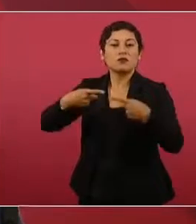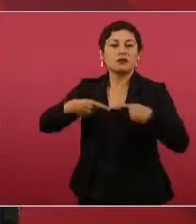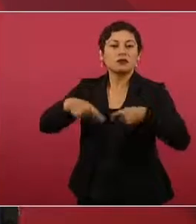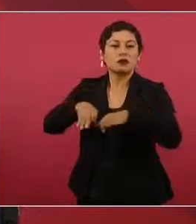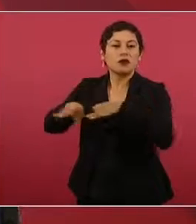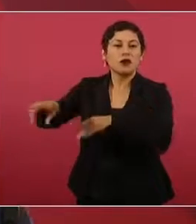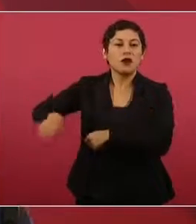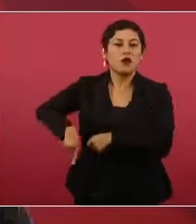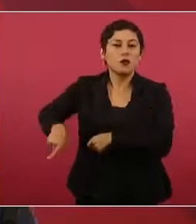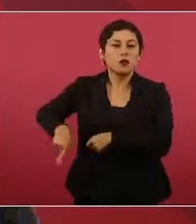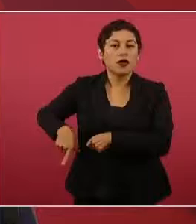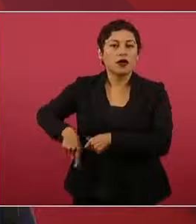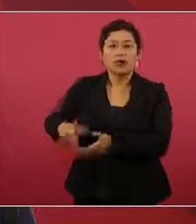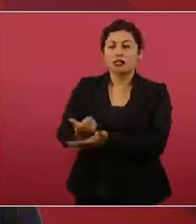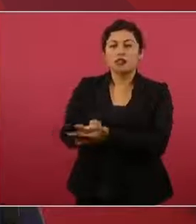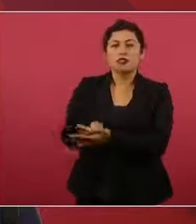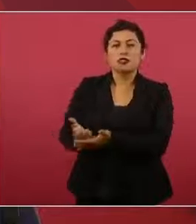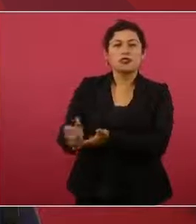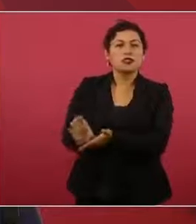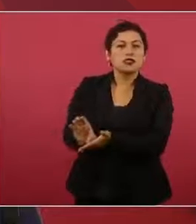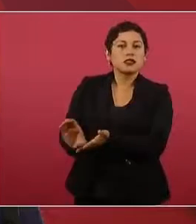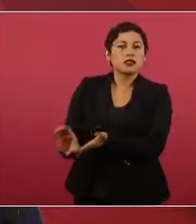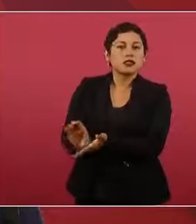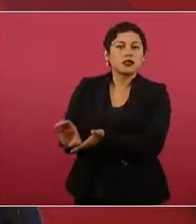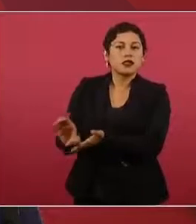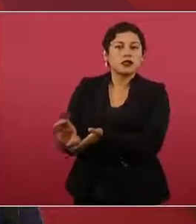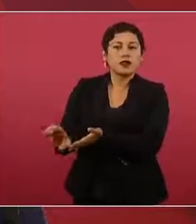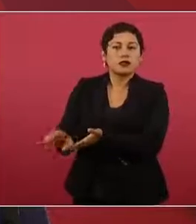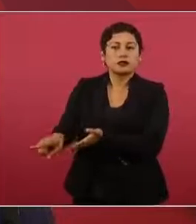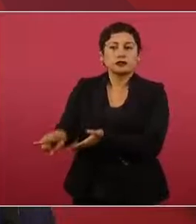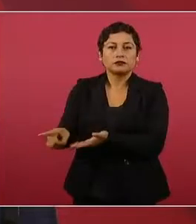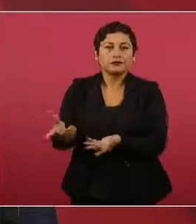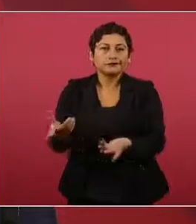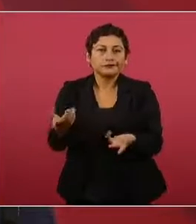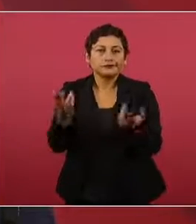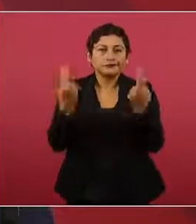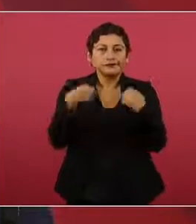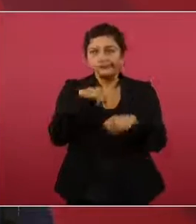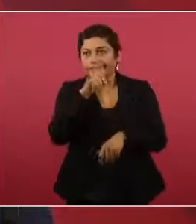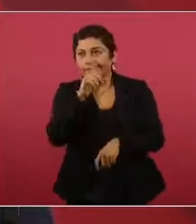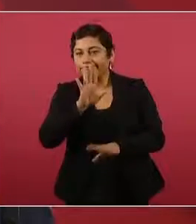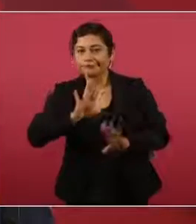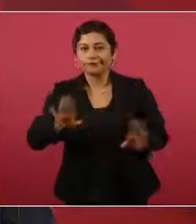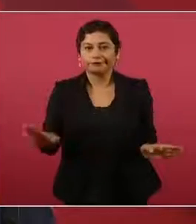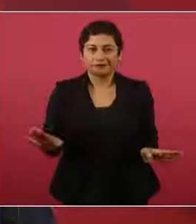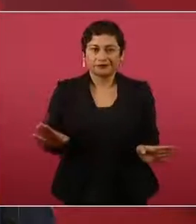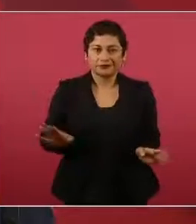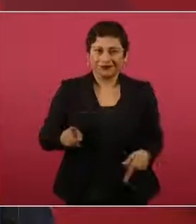Imagínense que llegaban a ganar hasta 600,000 pesos mensuales.